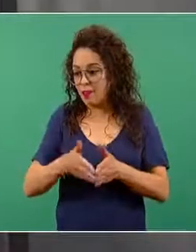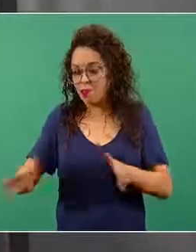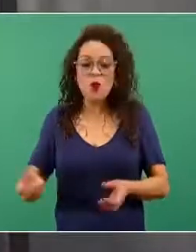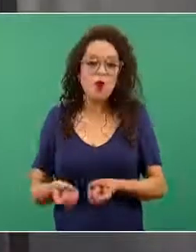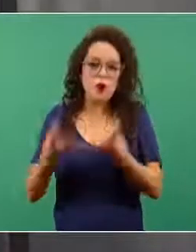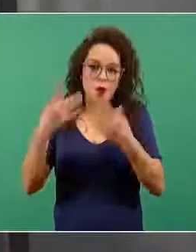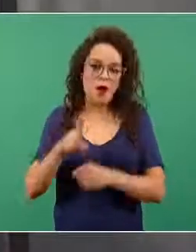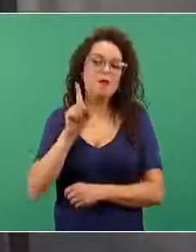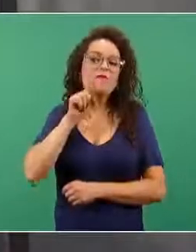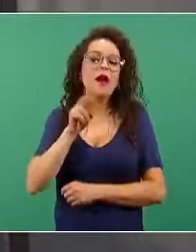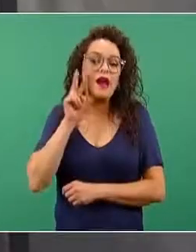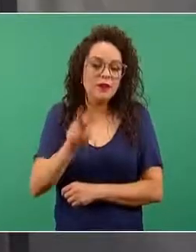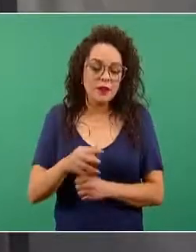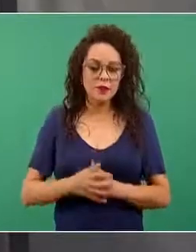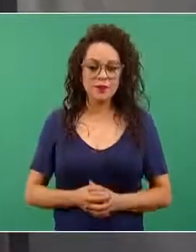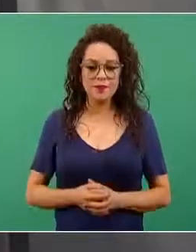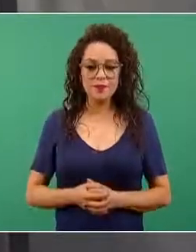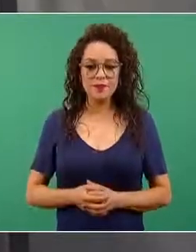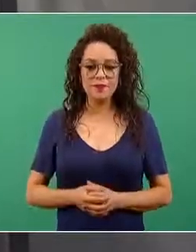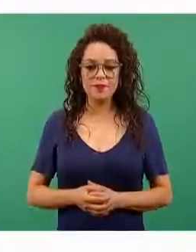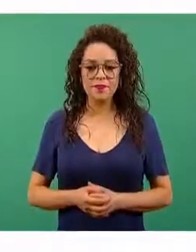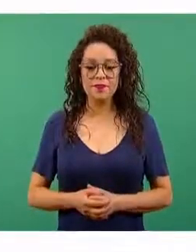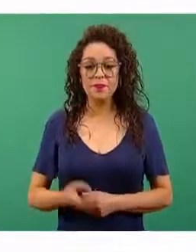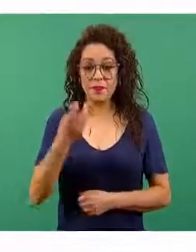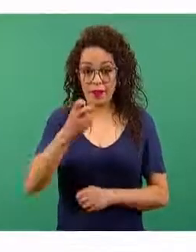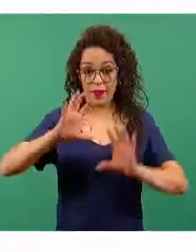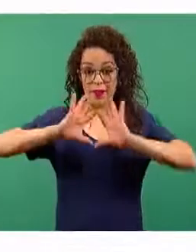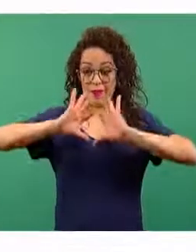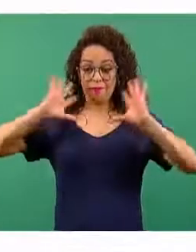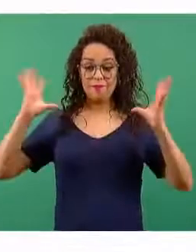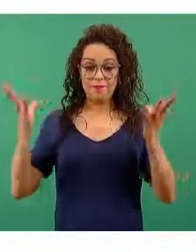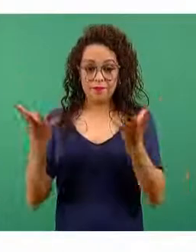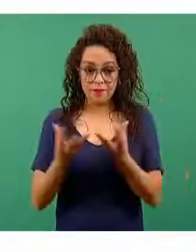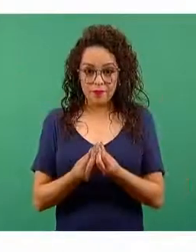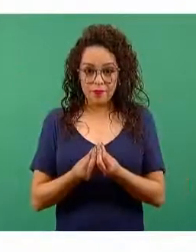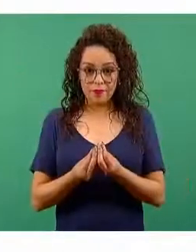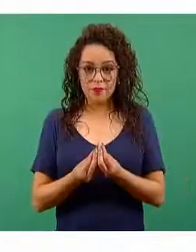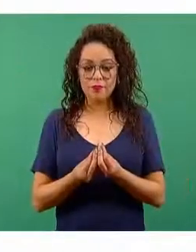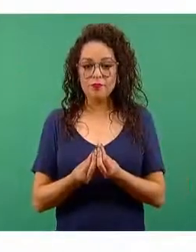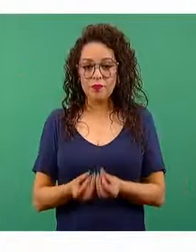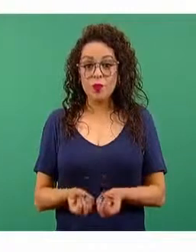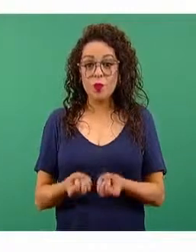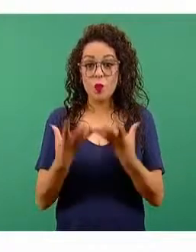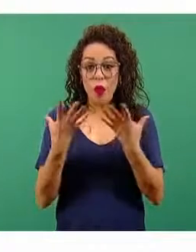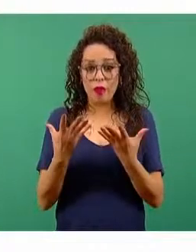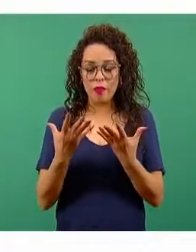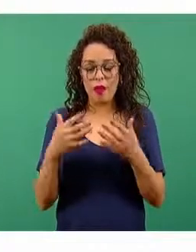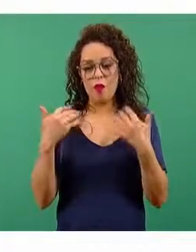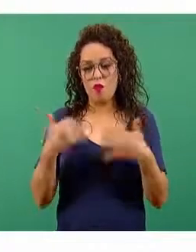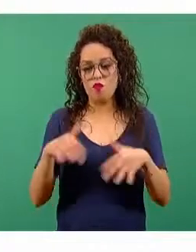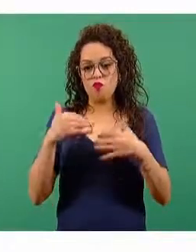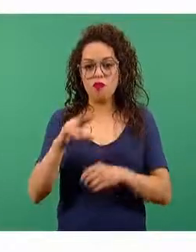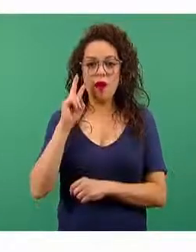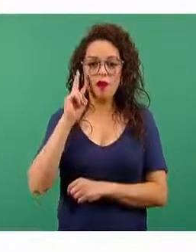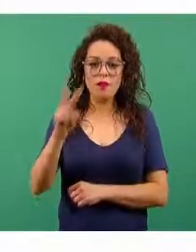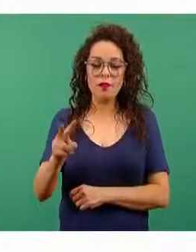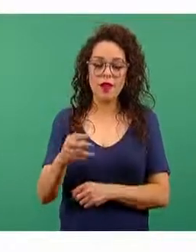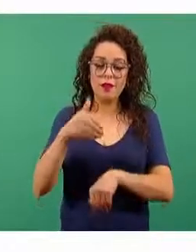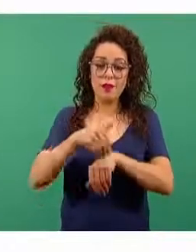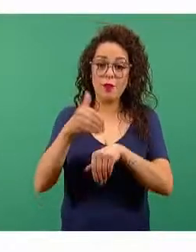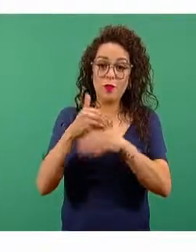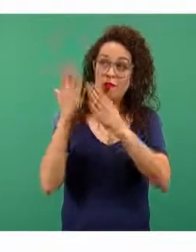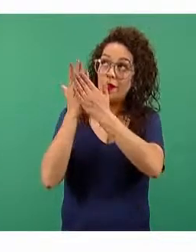por favor. Esto nos lleva en la cifra acumulativa a la cifra récord de vacunación. Menciono esto de la cifra récord